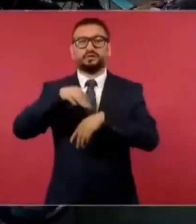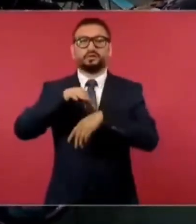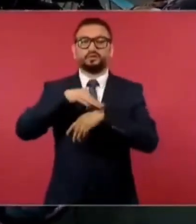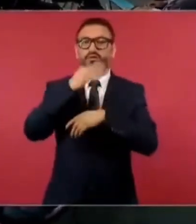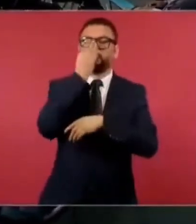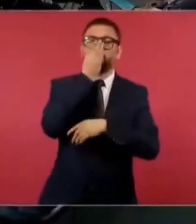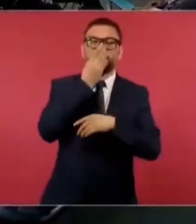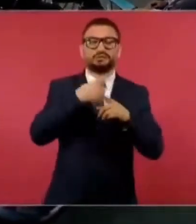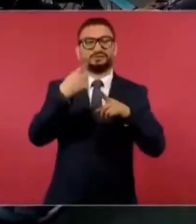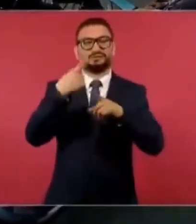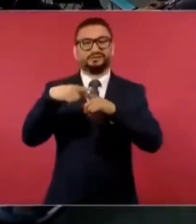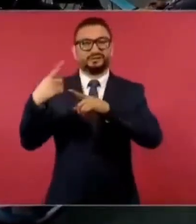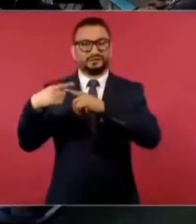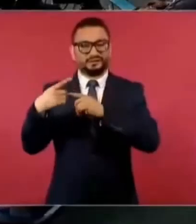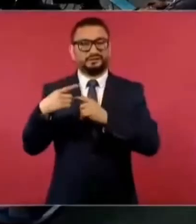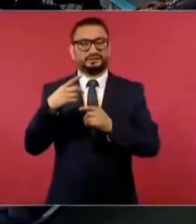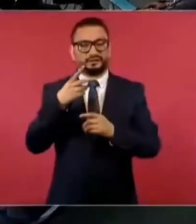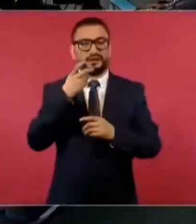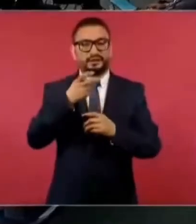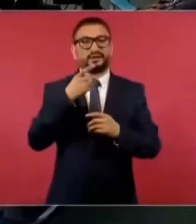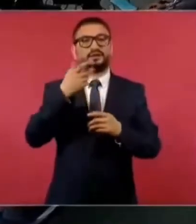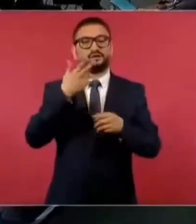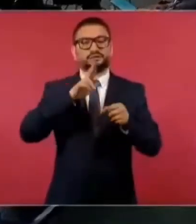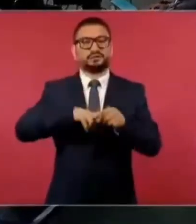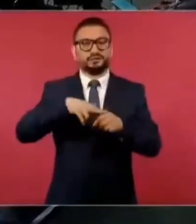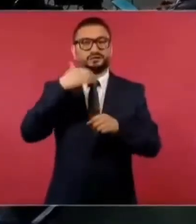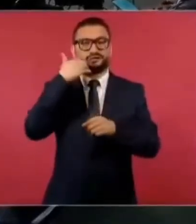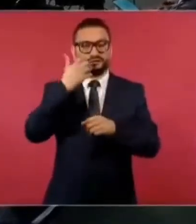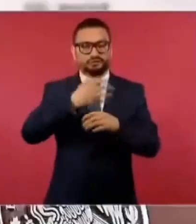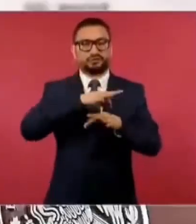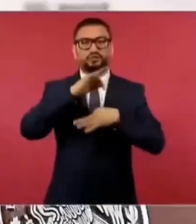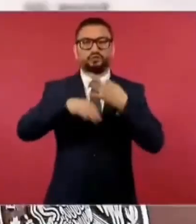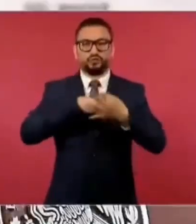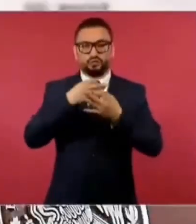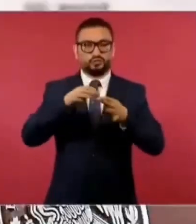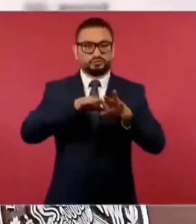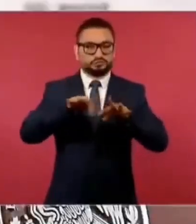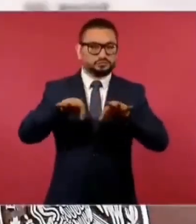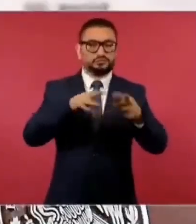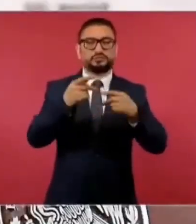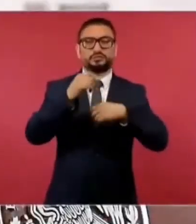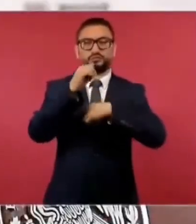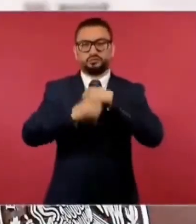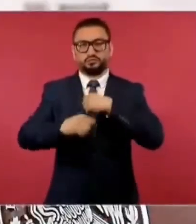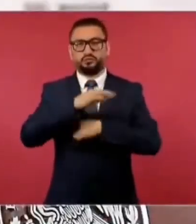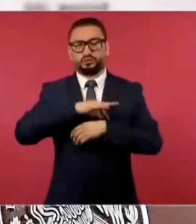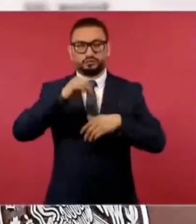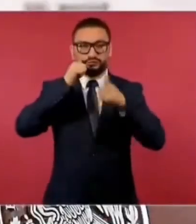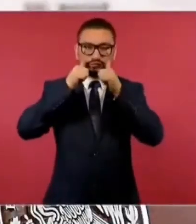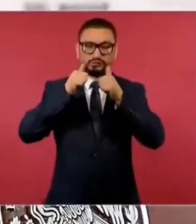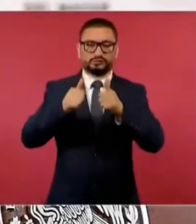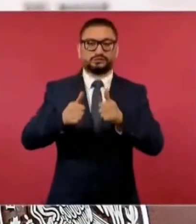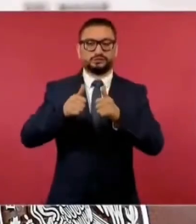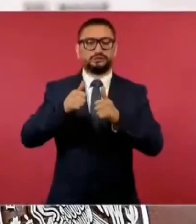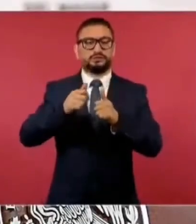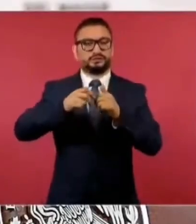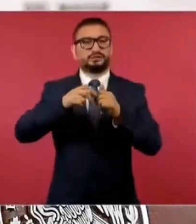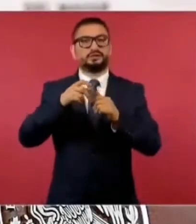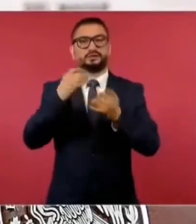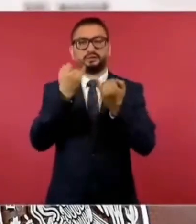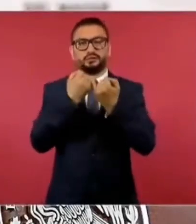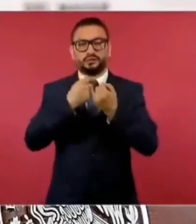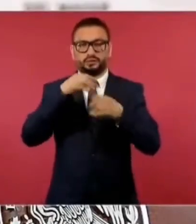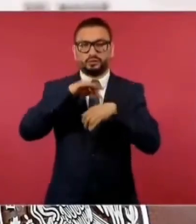que se está procurando, que los hospitales tengan productividad, sobre todo quirúrgica, y atención en las consultas